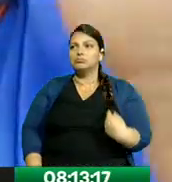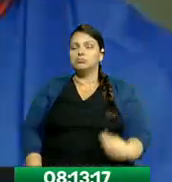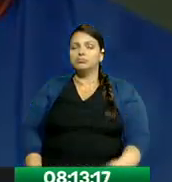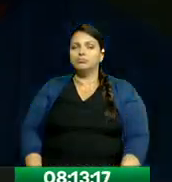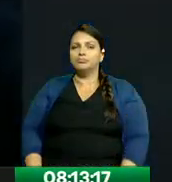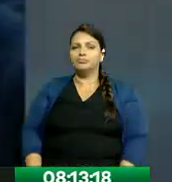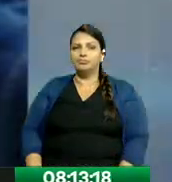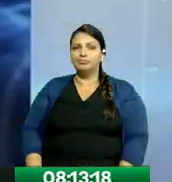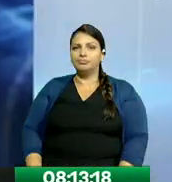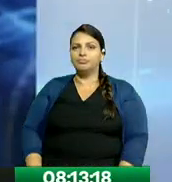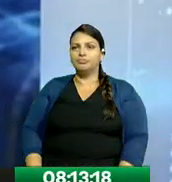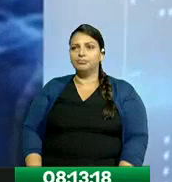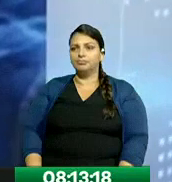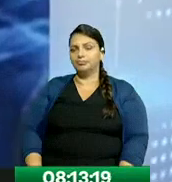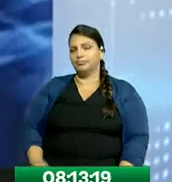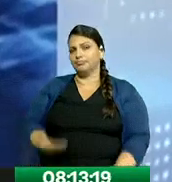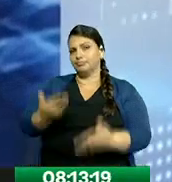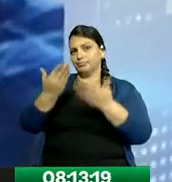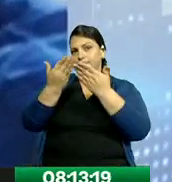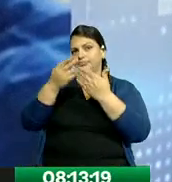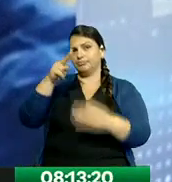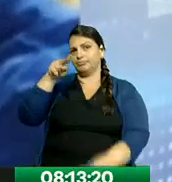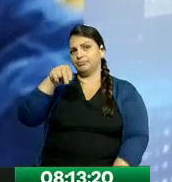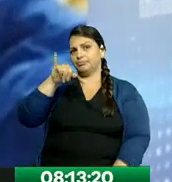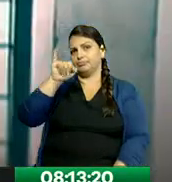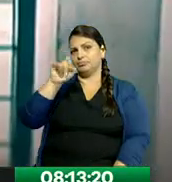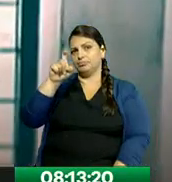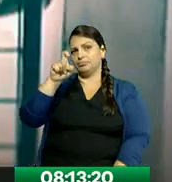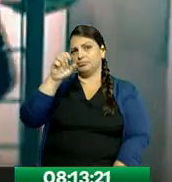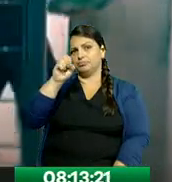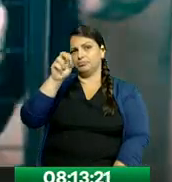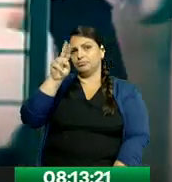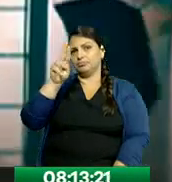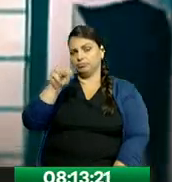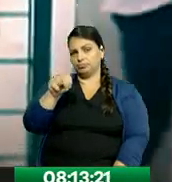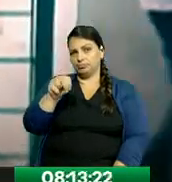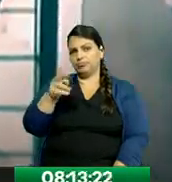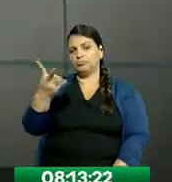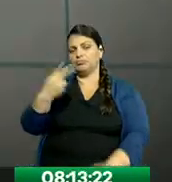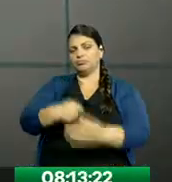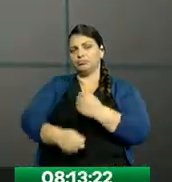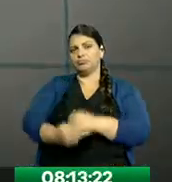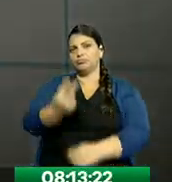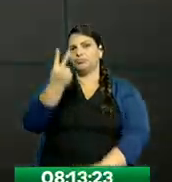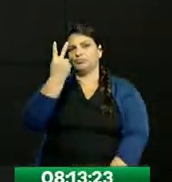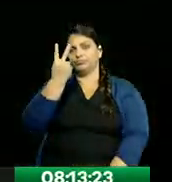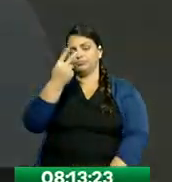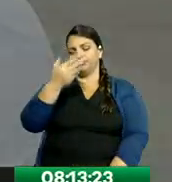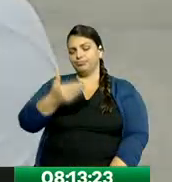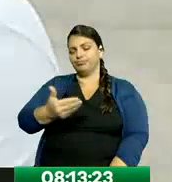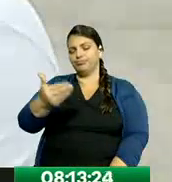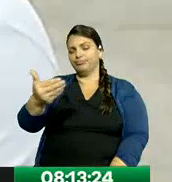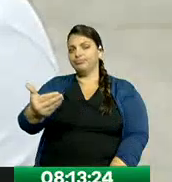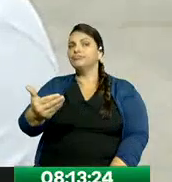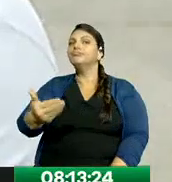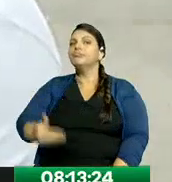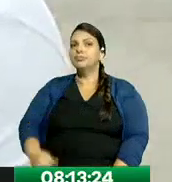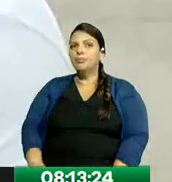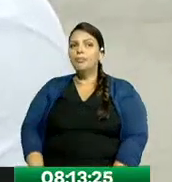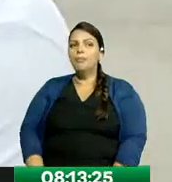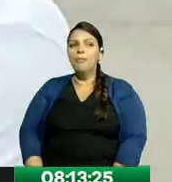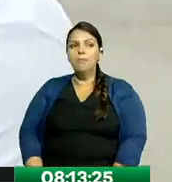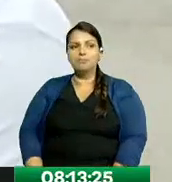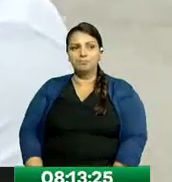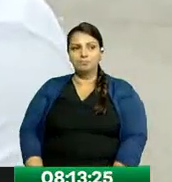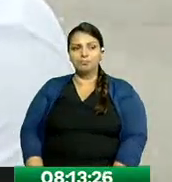salir sorprendidos. Nixon Flores deja 2 hijos en la orfandad. Su familia pide justicia. Para que encuentren a esos